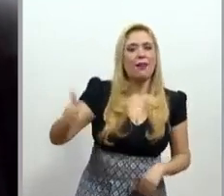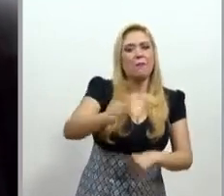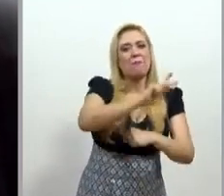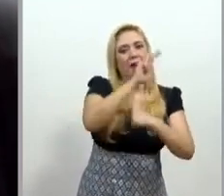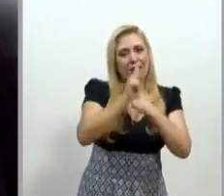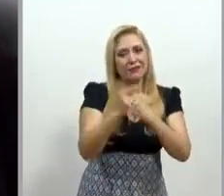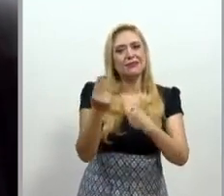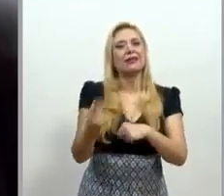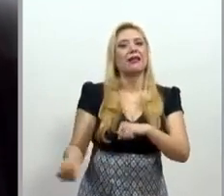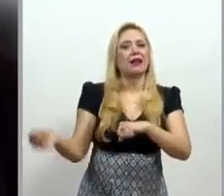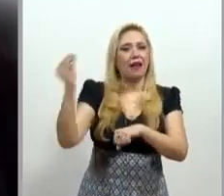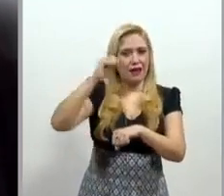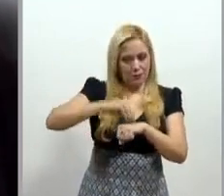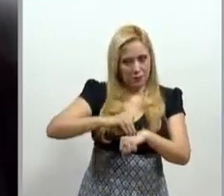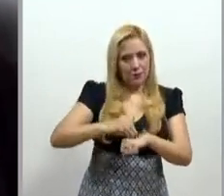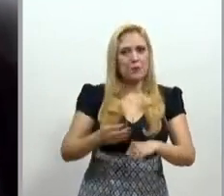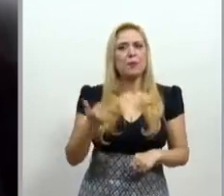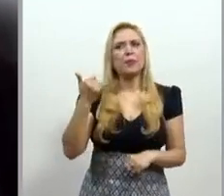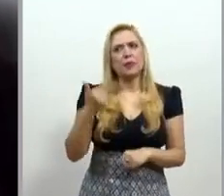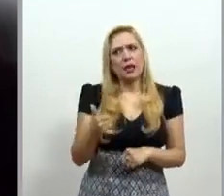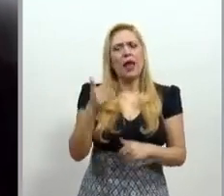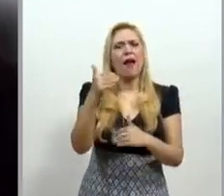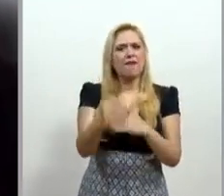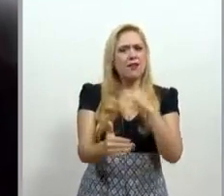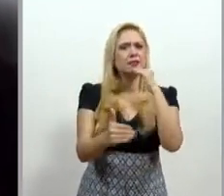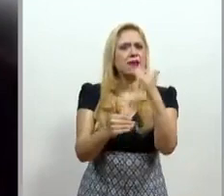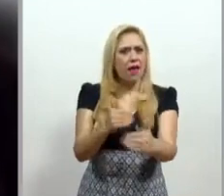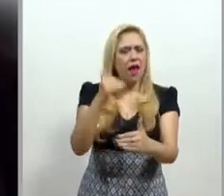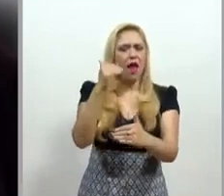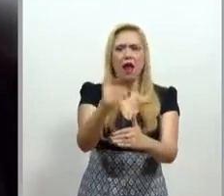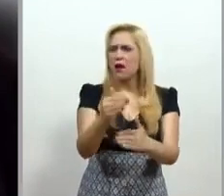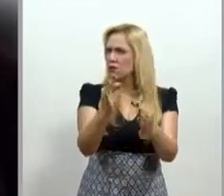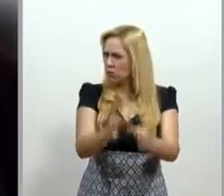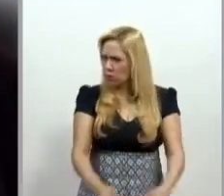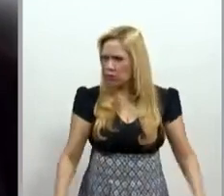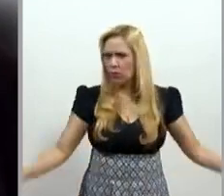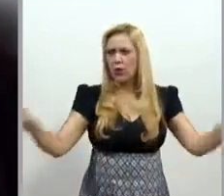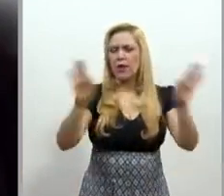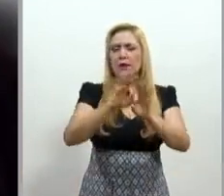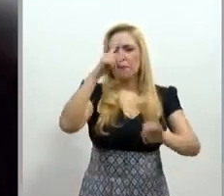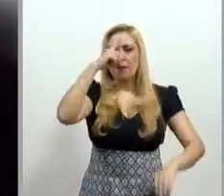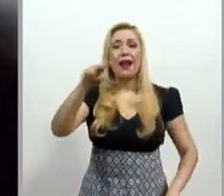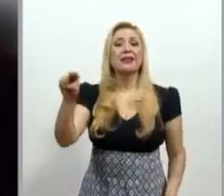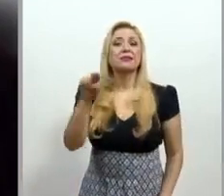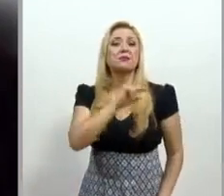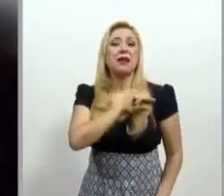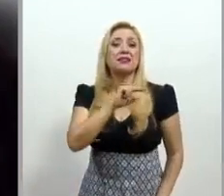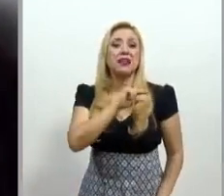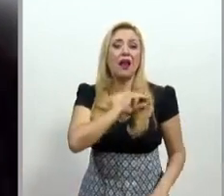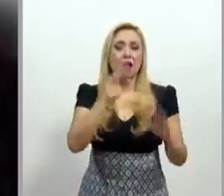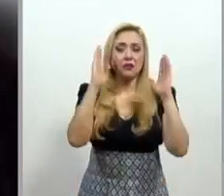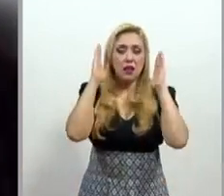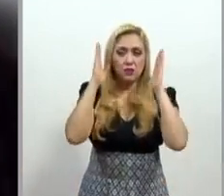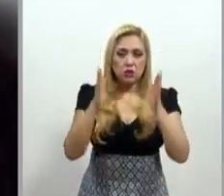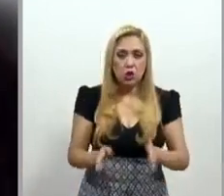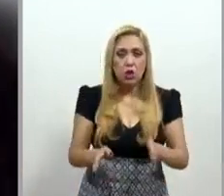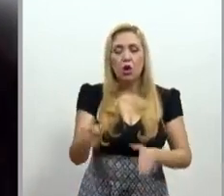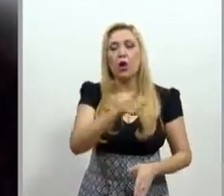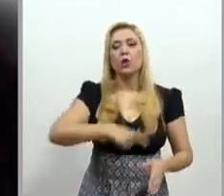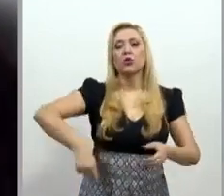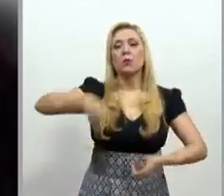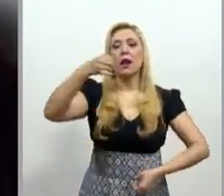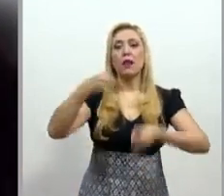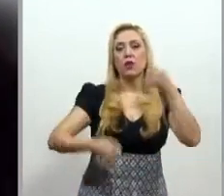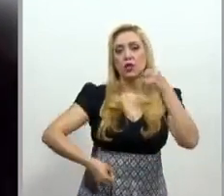si no, al menos seguir avanzando de manera contundente hacia la especialización de los operadores de